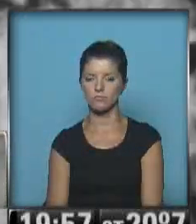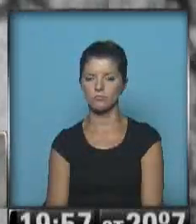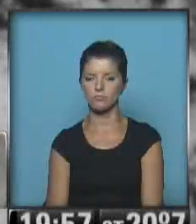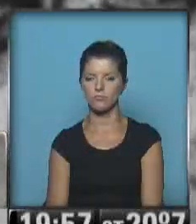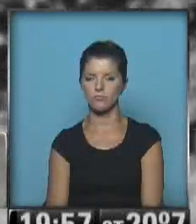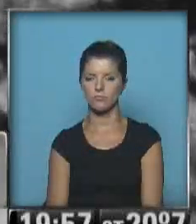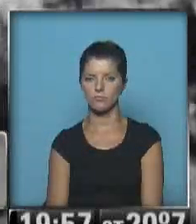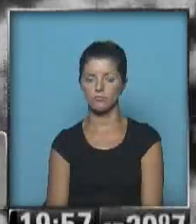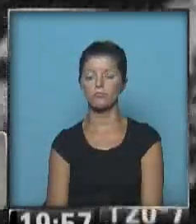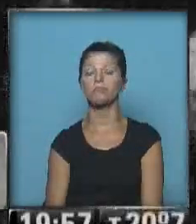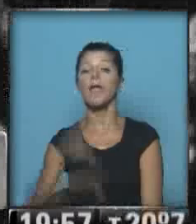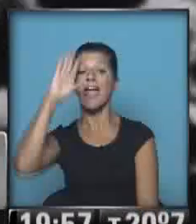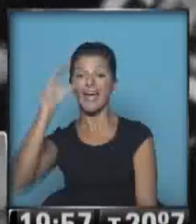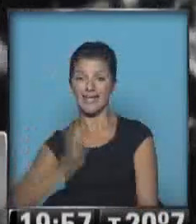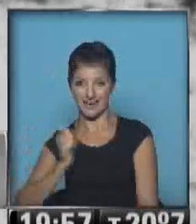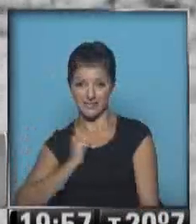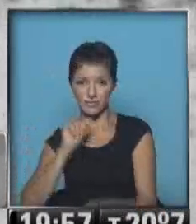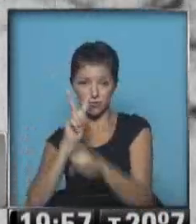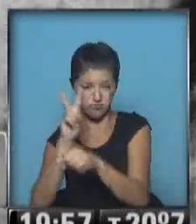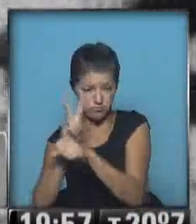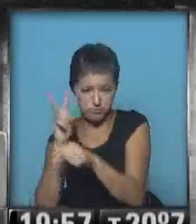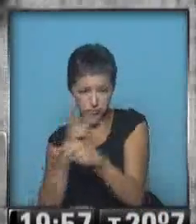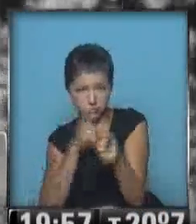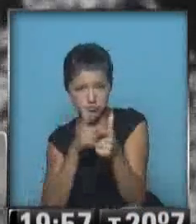tucumán el ejército se defiende